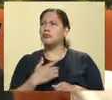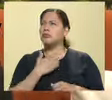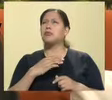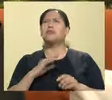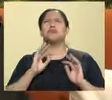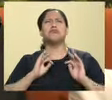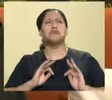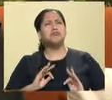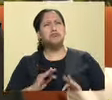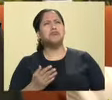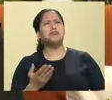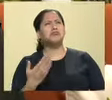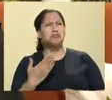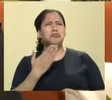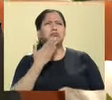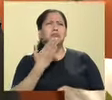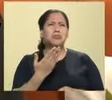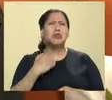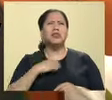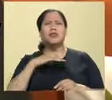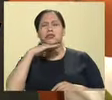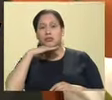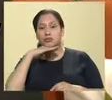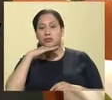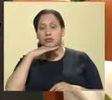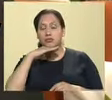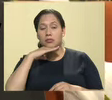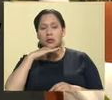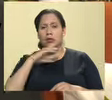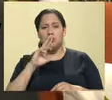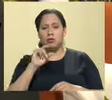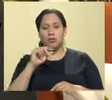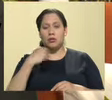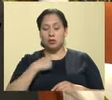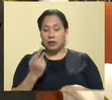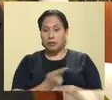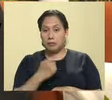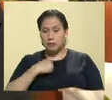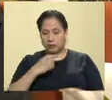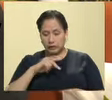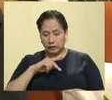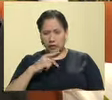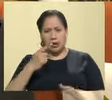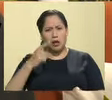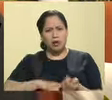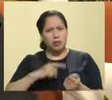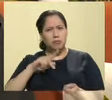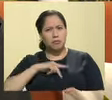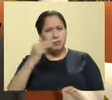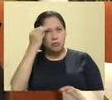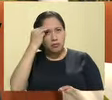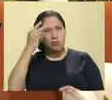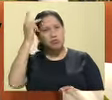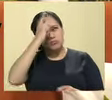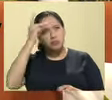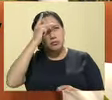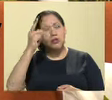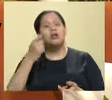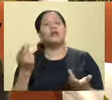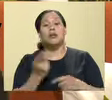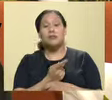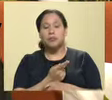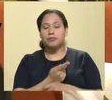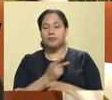está mal no saber qué me está sucediendo psicológicamente, qué me está pasando cuando tengo satisfacción. ¿Por